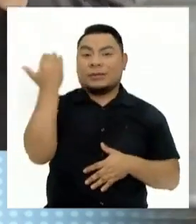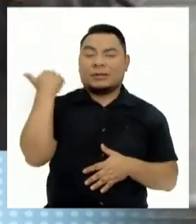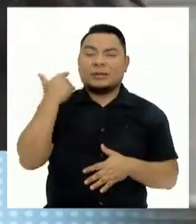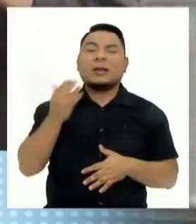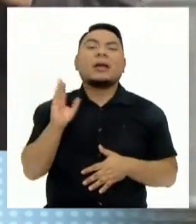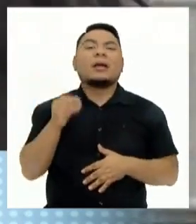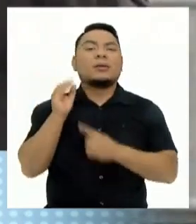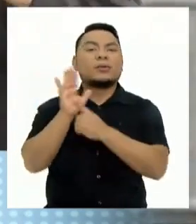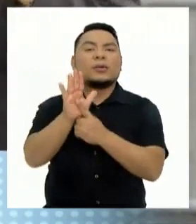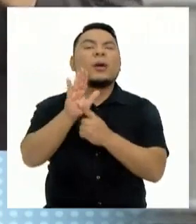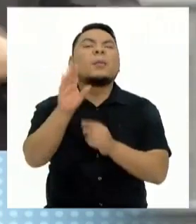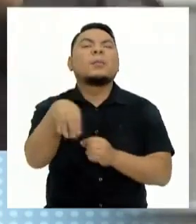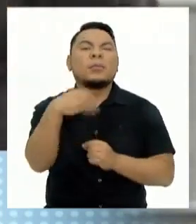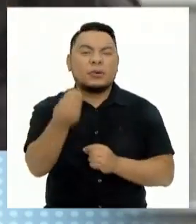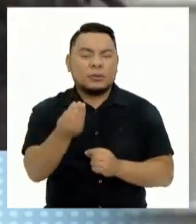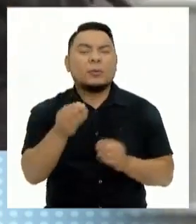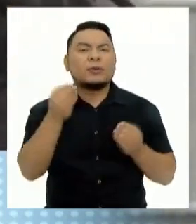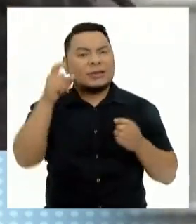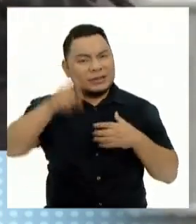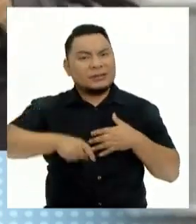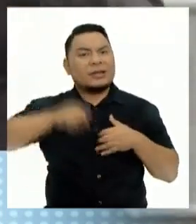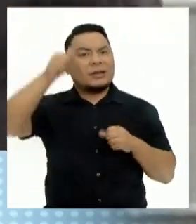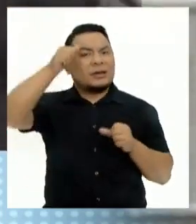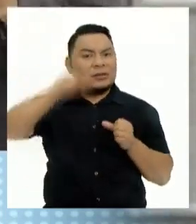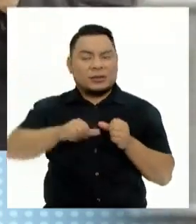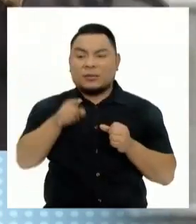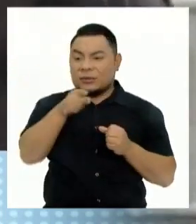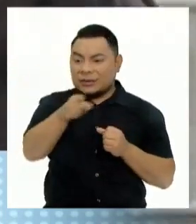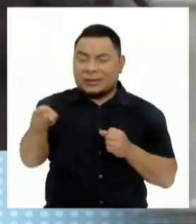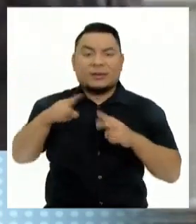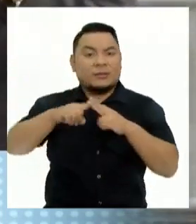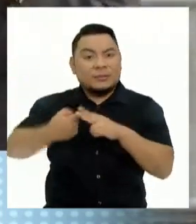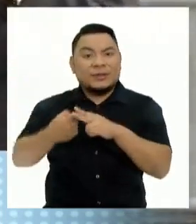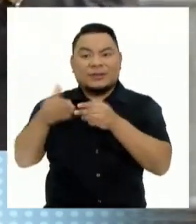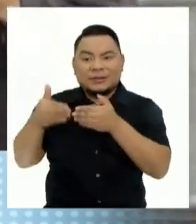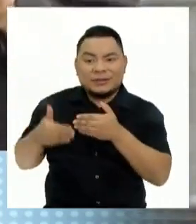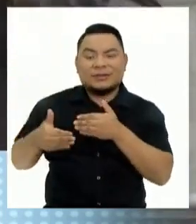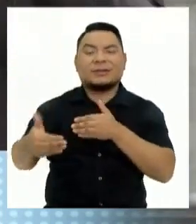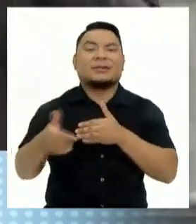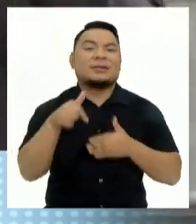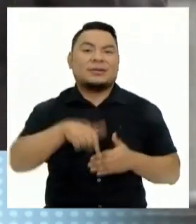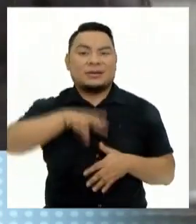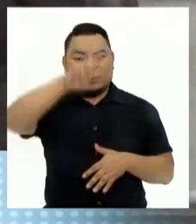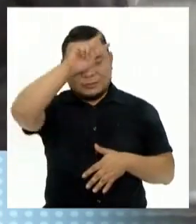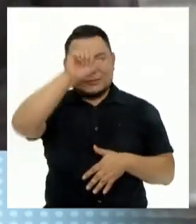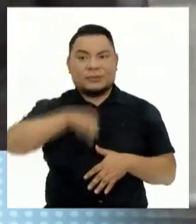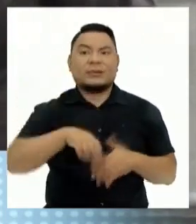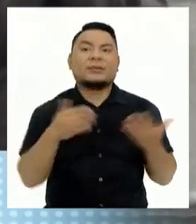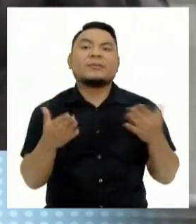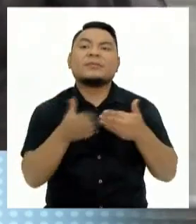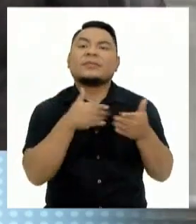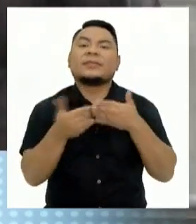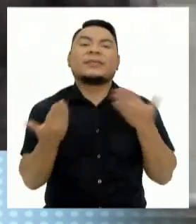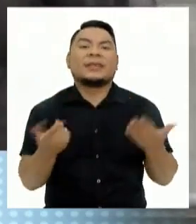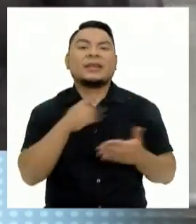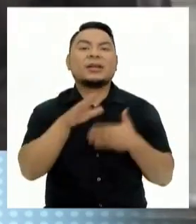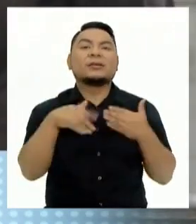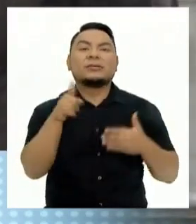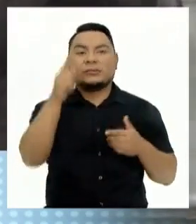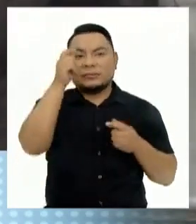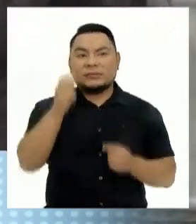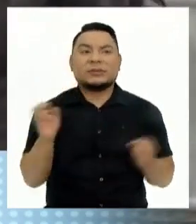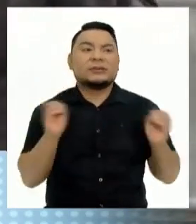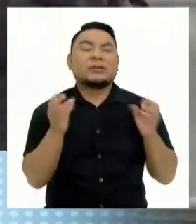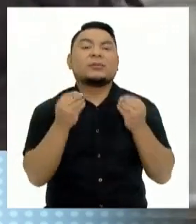necesario recordar y honrar, porque ellas son la muestra de que nuestro país, a pesar de que no las ha reconocido